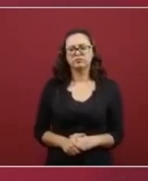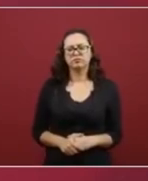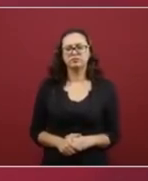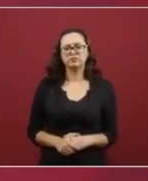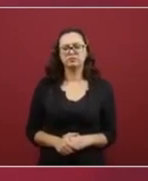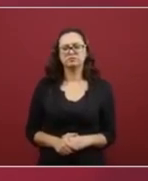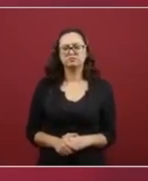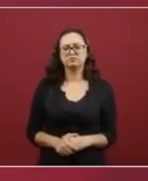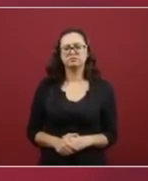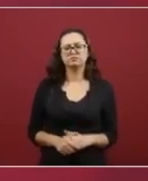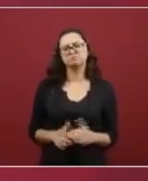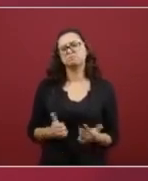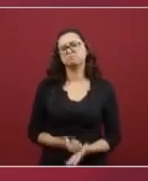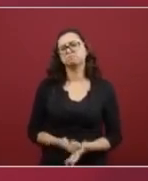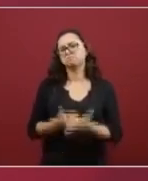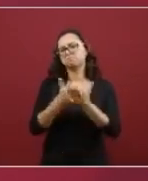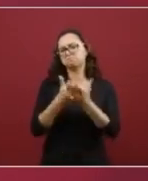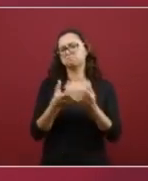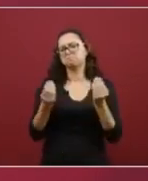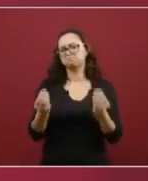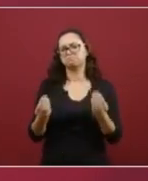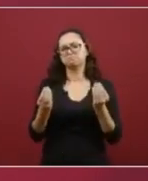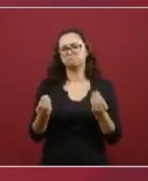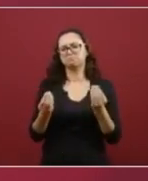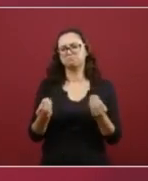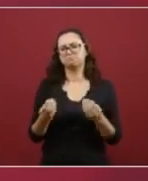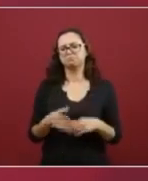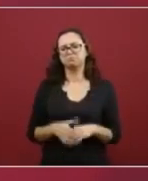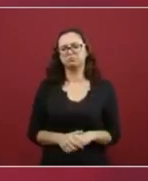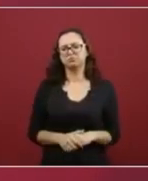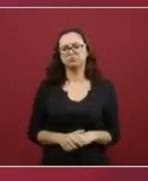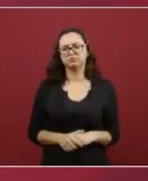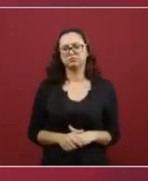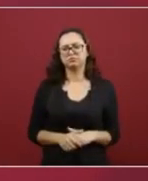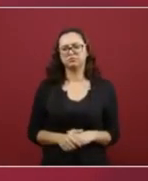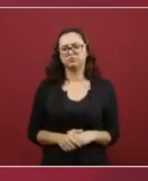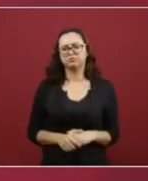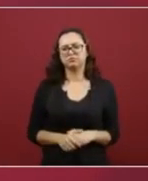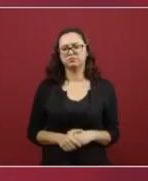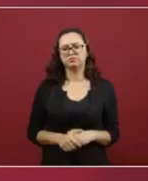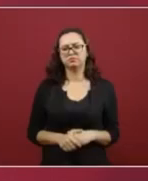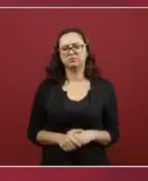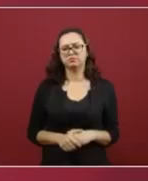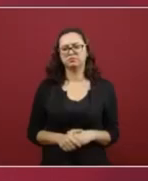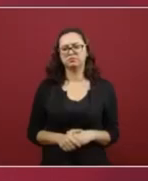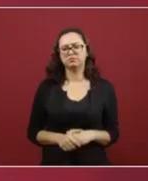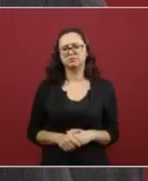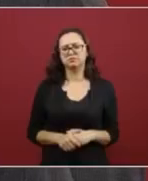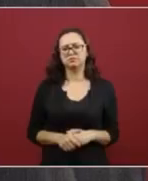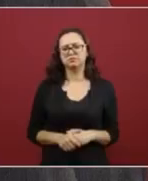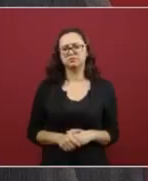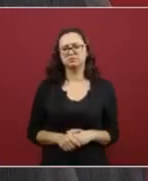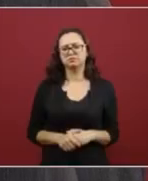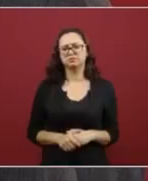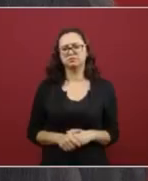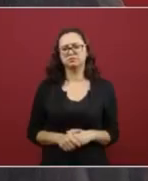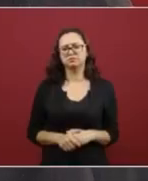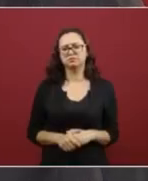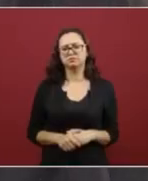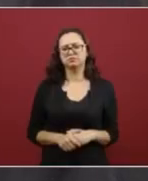Eso va a ayudar mucho. Es parecido a lo que